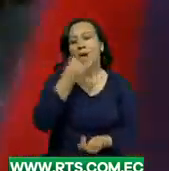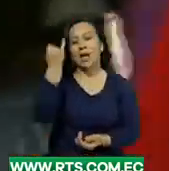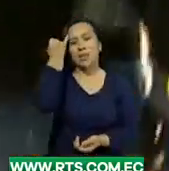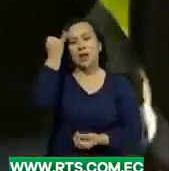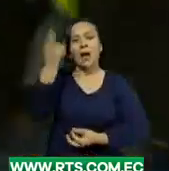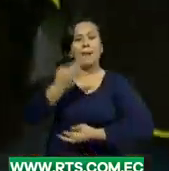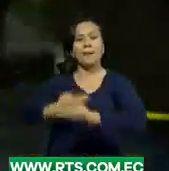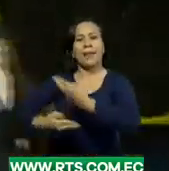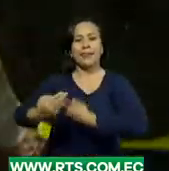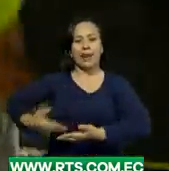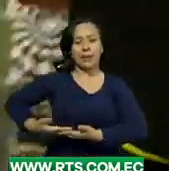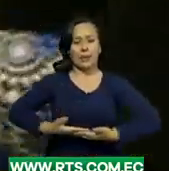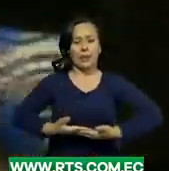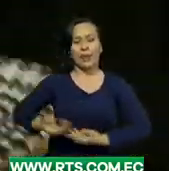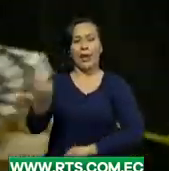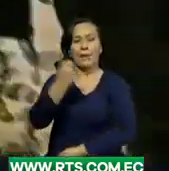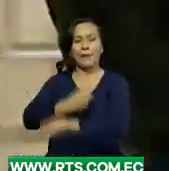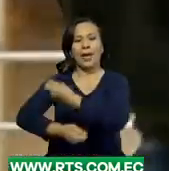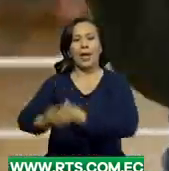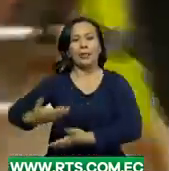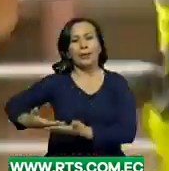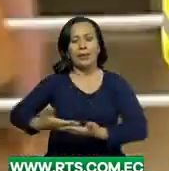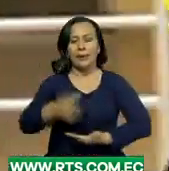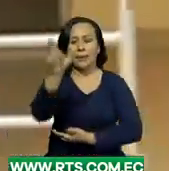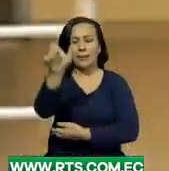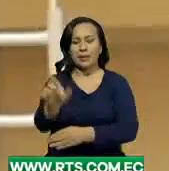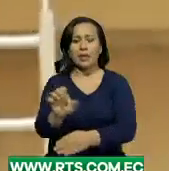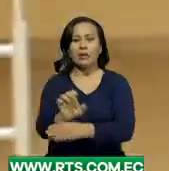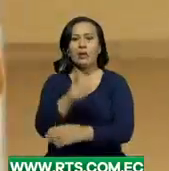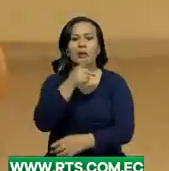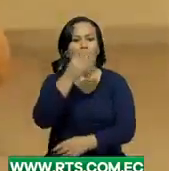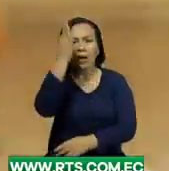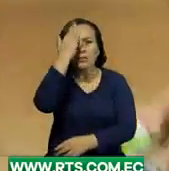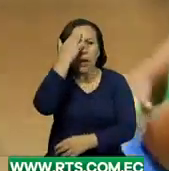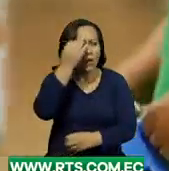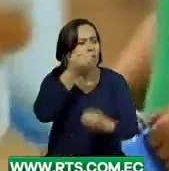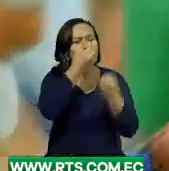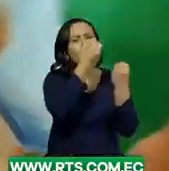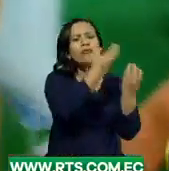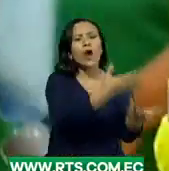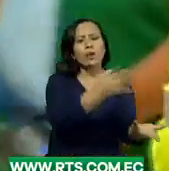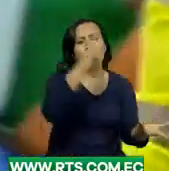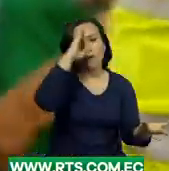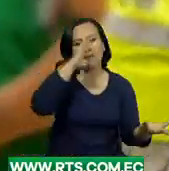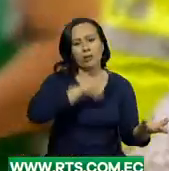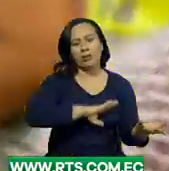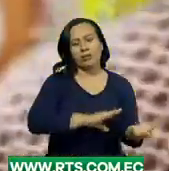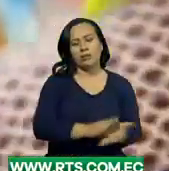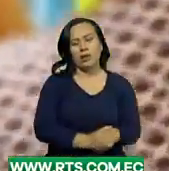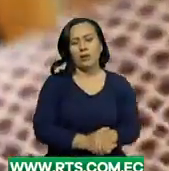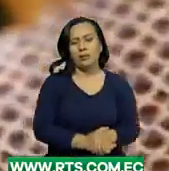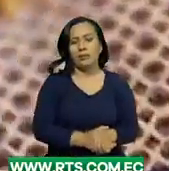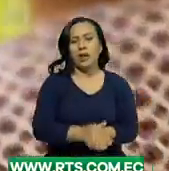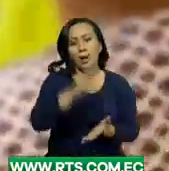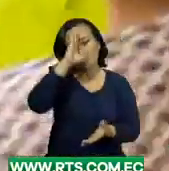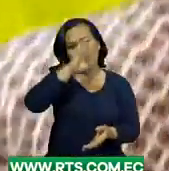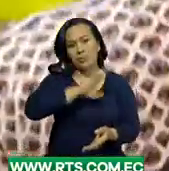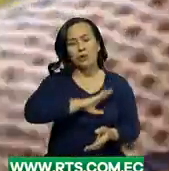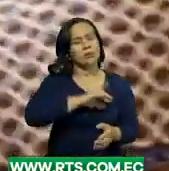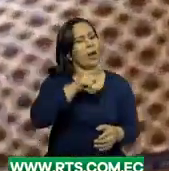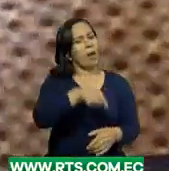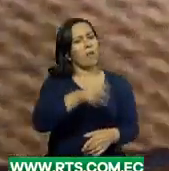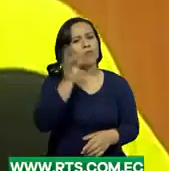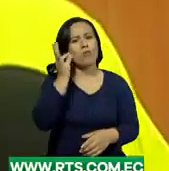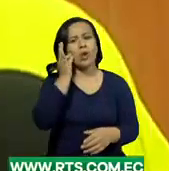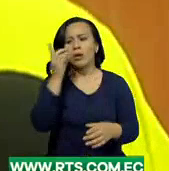una ecuatoriana. Quienes conocieron el hecho dieron aviso a la policía especializada en menores, quienes procedieron a